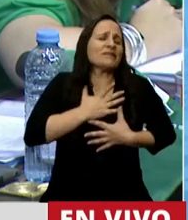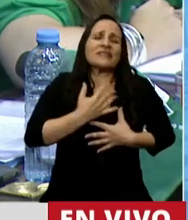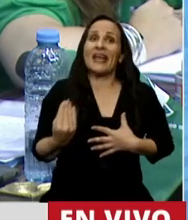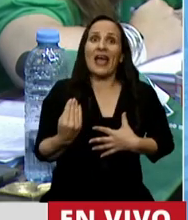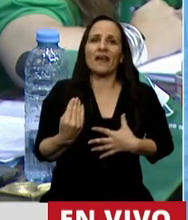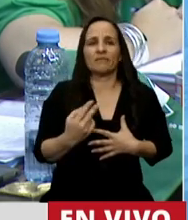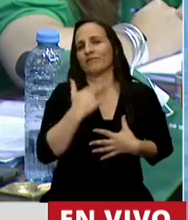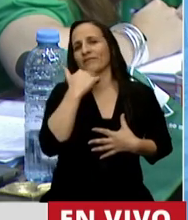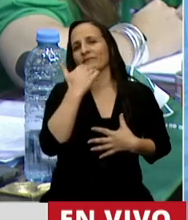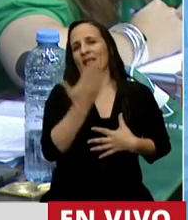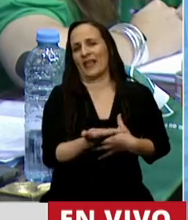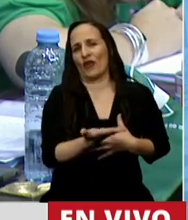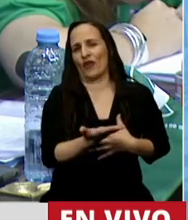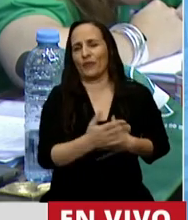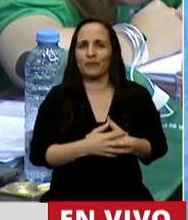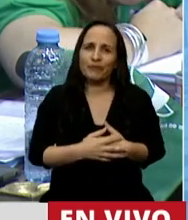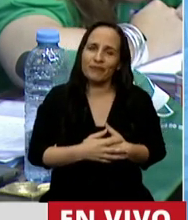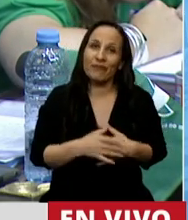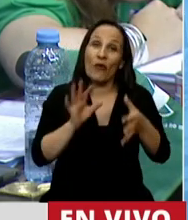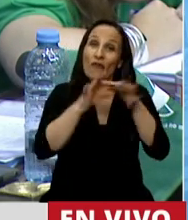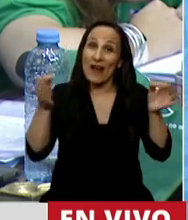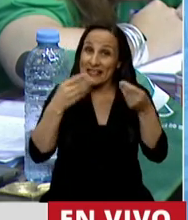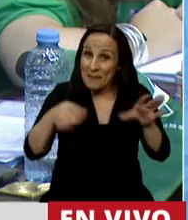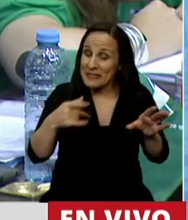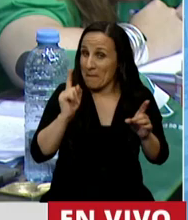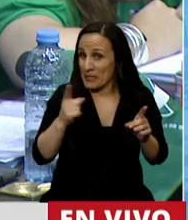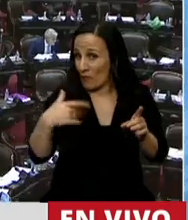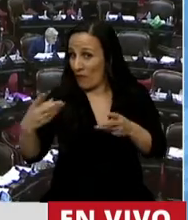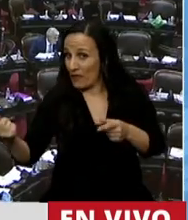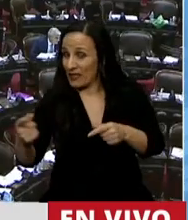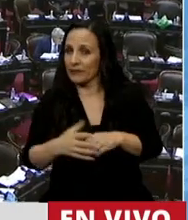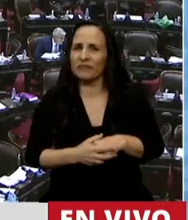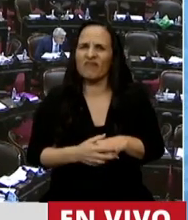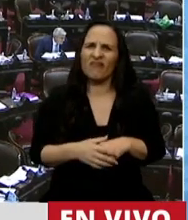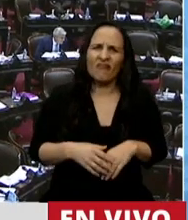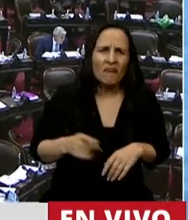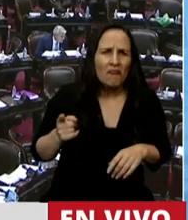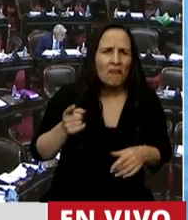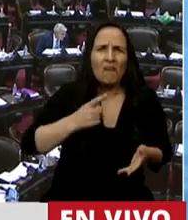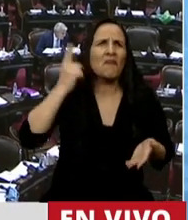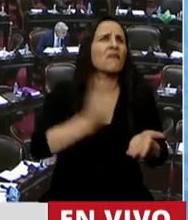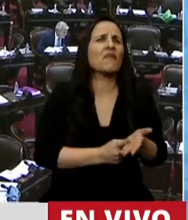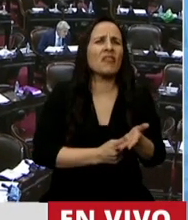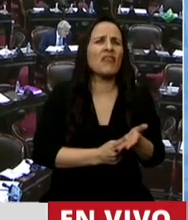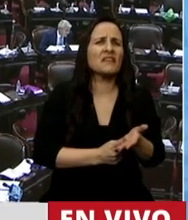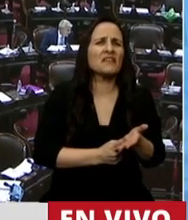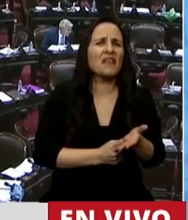hijo. Quiero cerrar con la frase que inicié. ¿Quién tiene la potestad de decidir